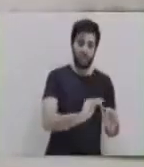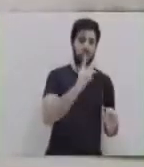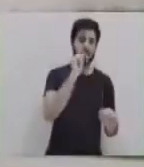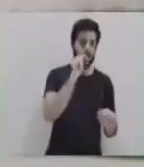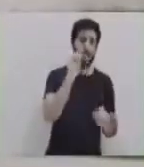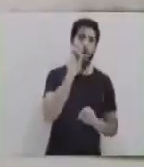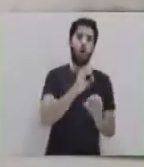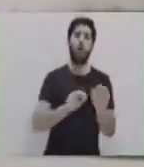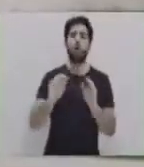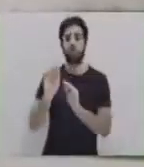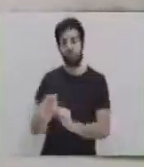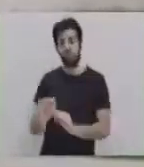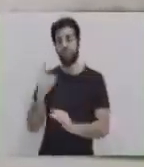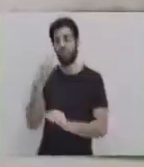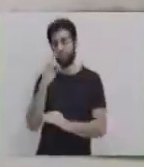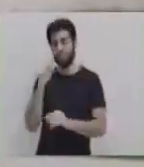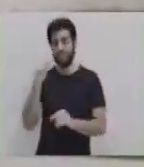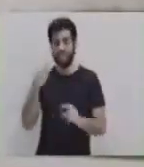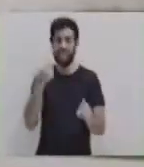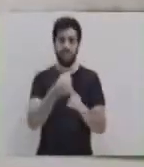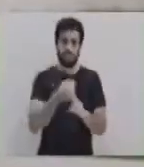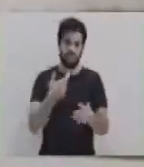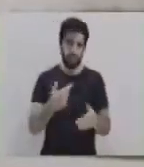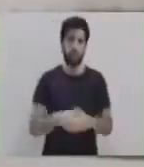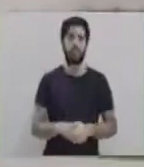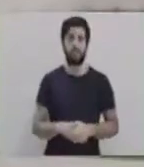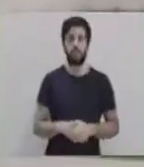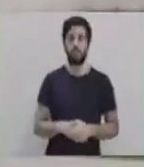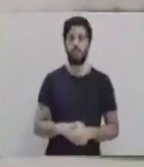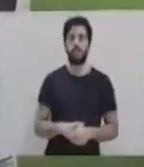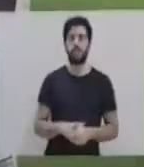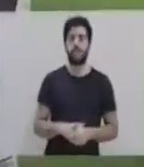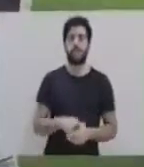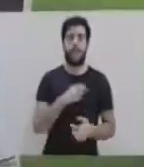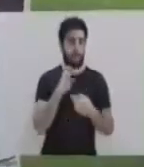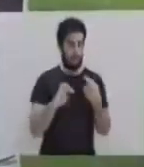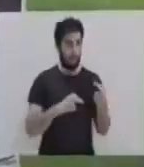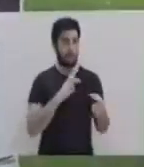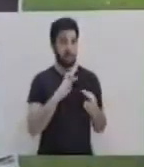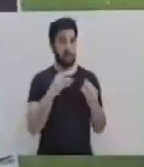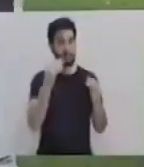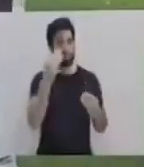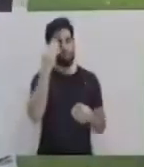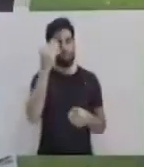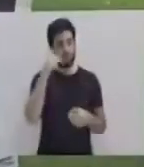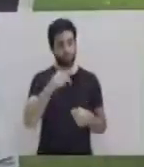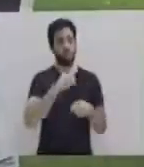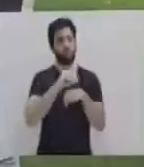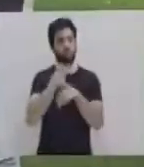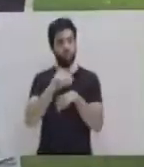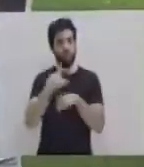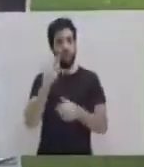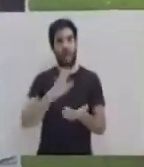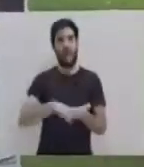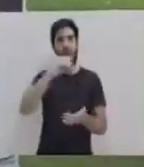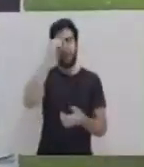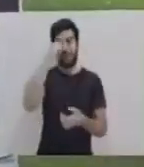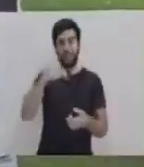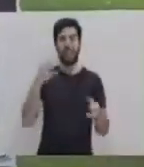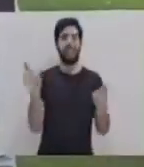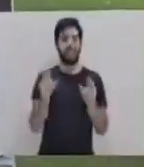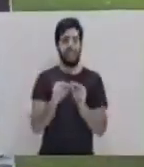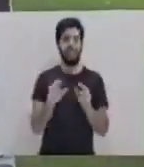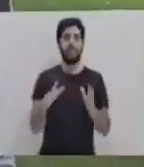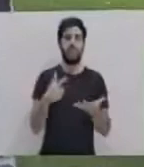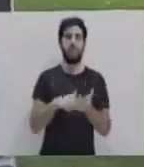fenómeno natural causado por esta situación, el fenómeno del niño o de la niña. Perfecto, Vicky, muchísimas gracias. Gracias. En